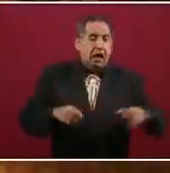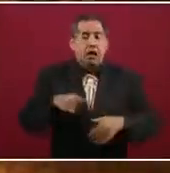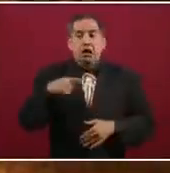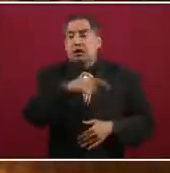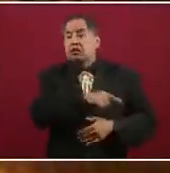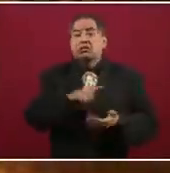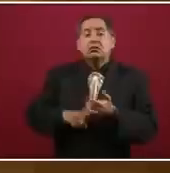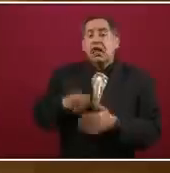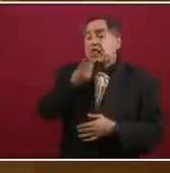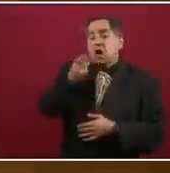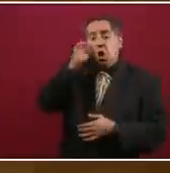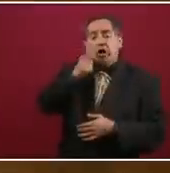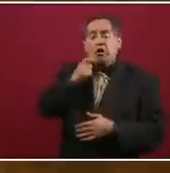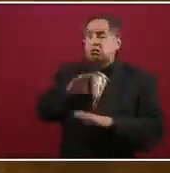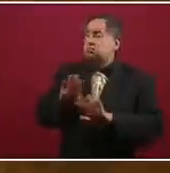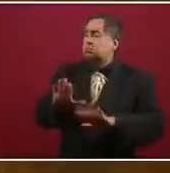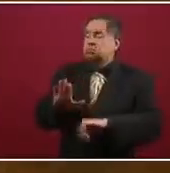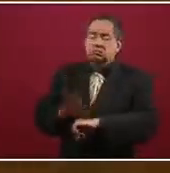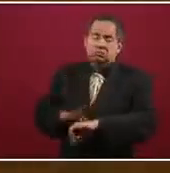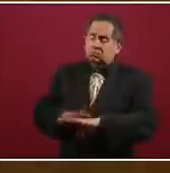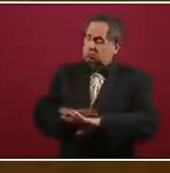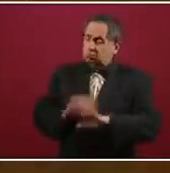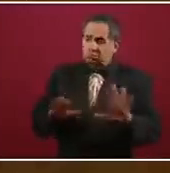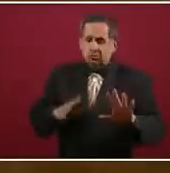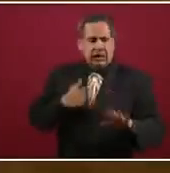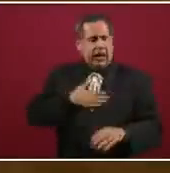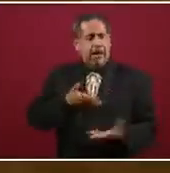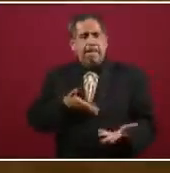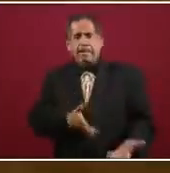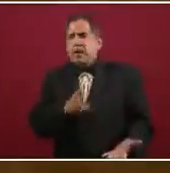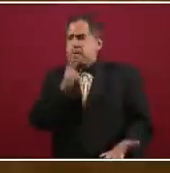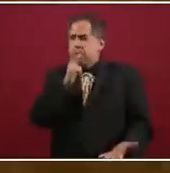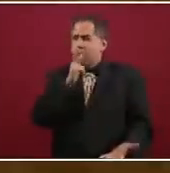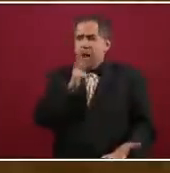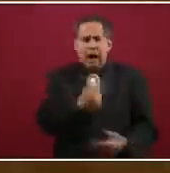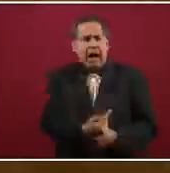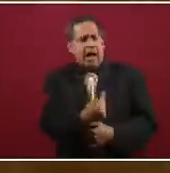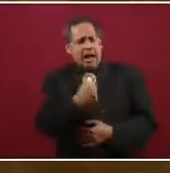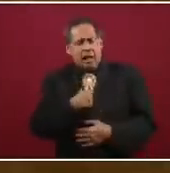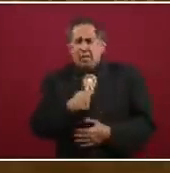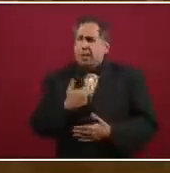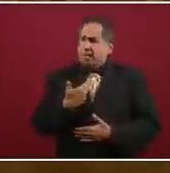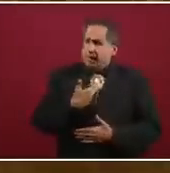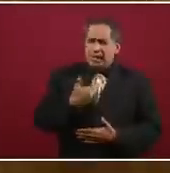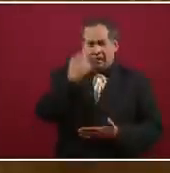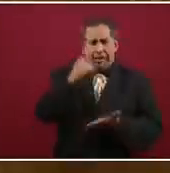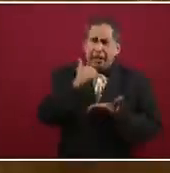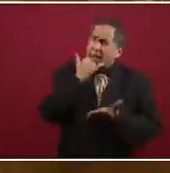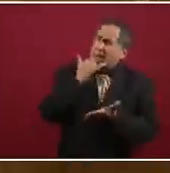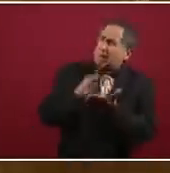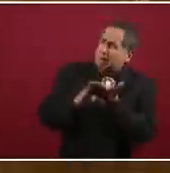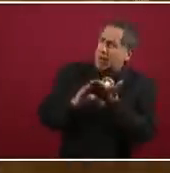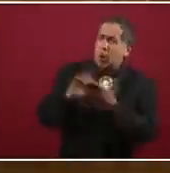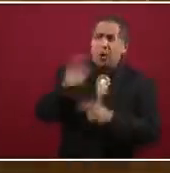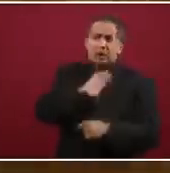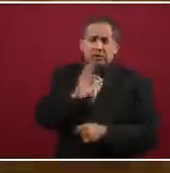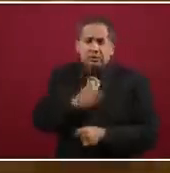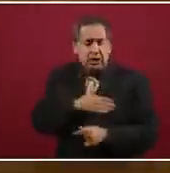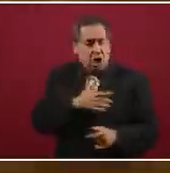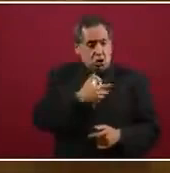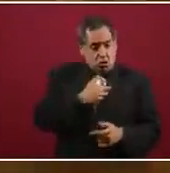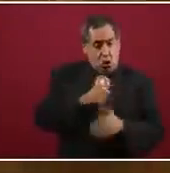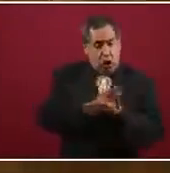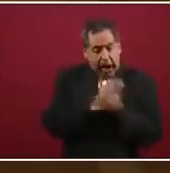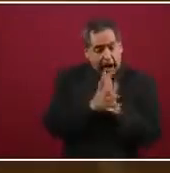insurgente respondió: señores, este es mi padre que ha venido a ofrecerme el perdón de los españoles y un trabajo como general